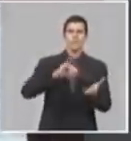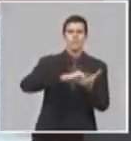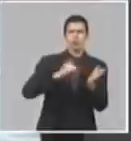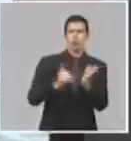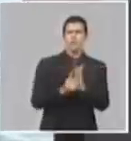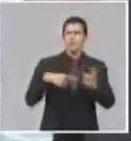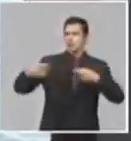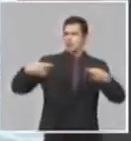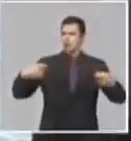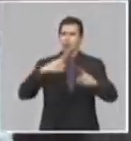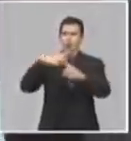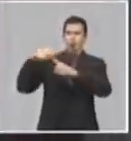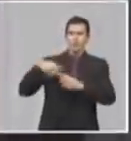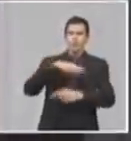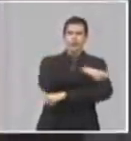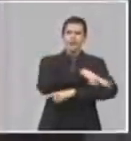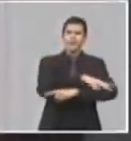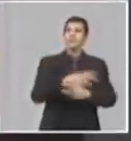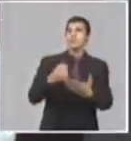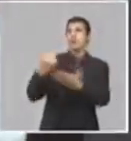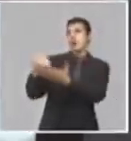tratan de quitarnos el crédito,